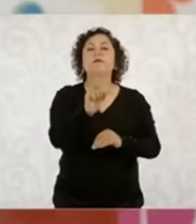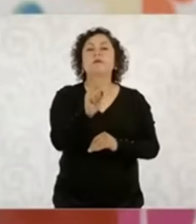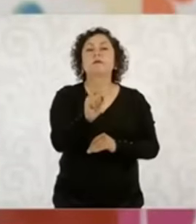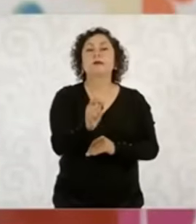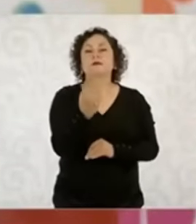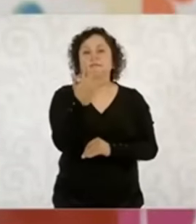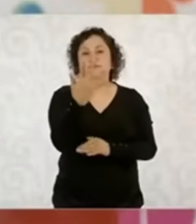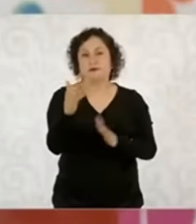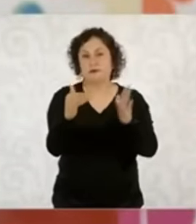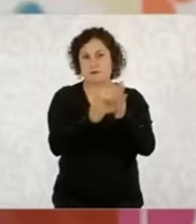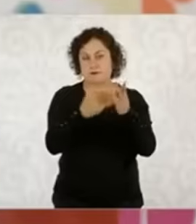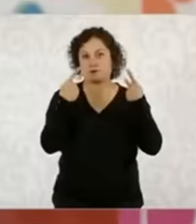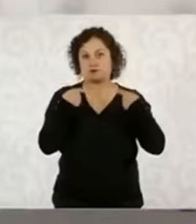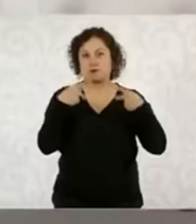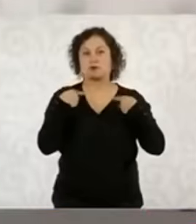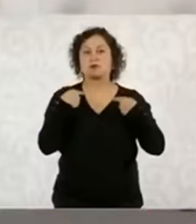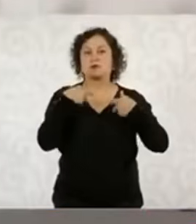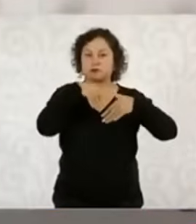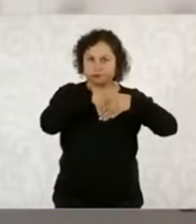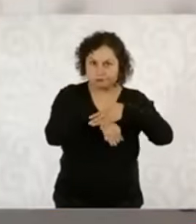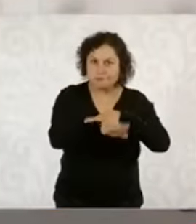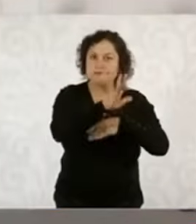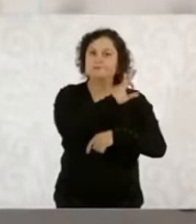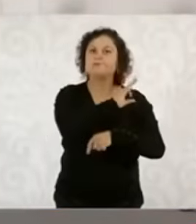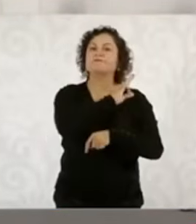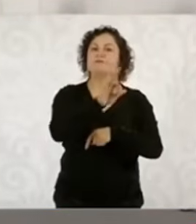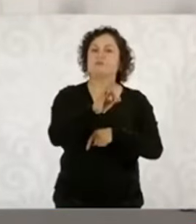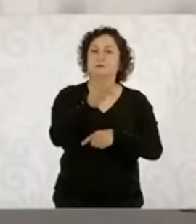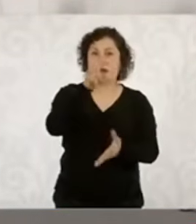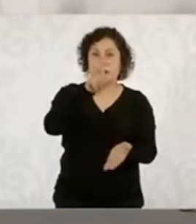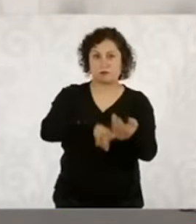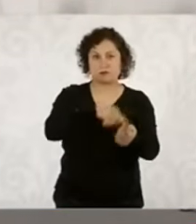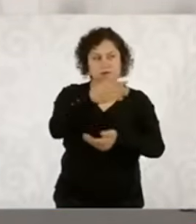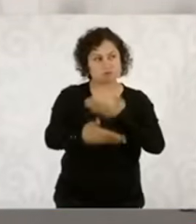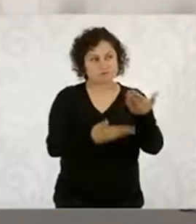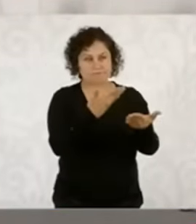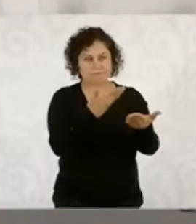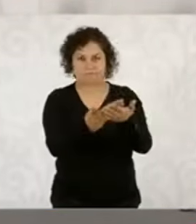nuestros connacionales simultáneamente, con dignidad y humanismo.